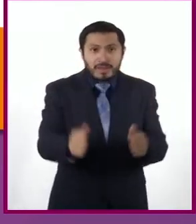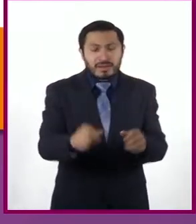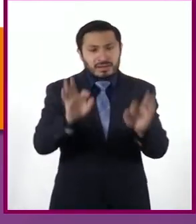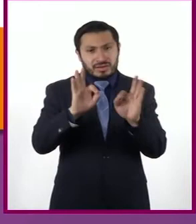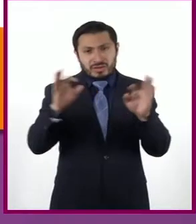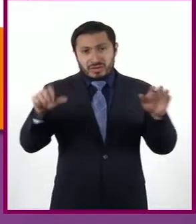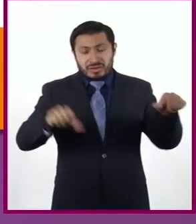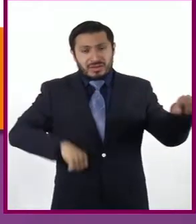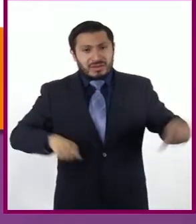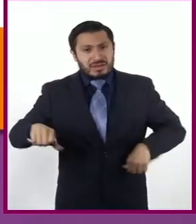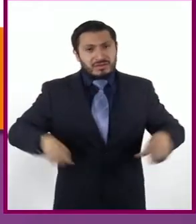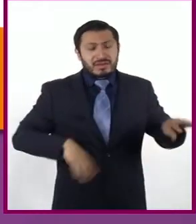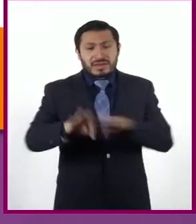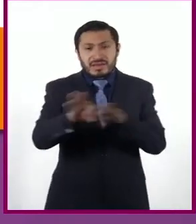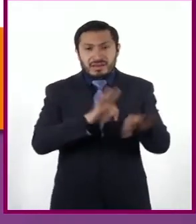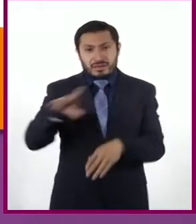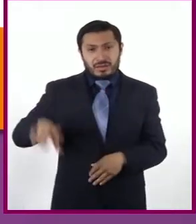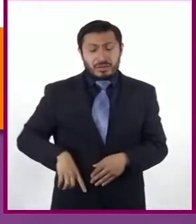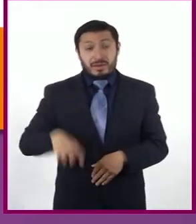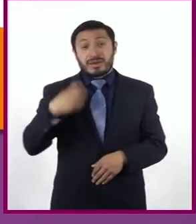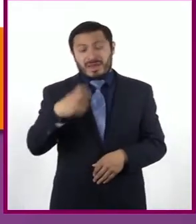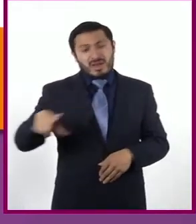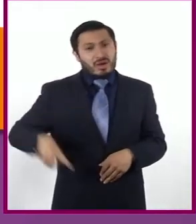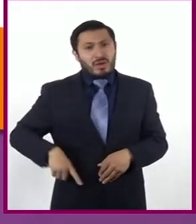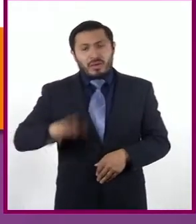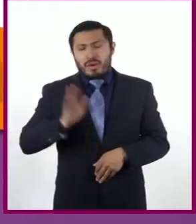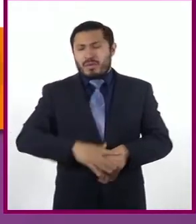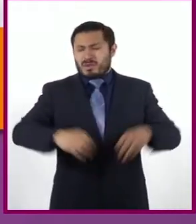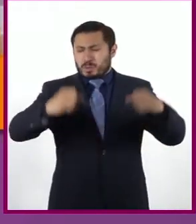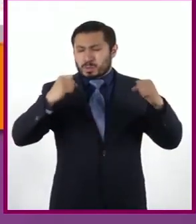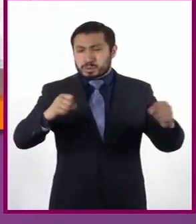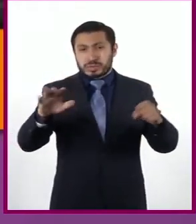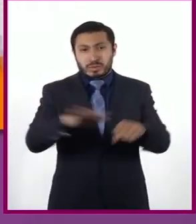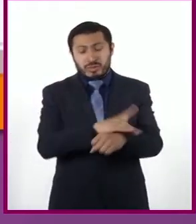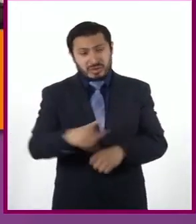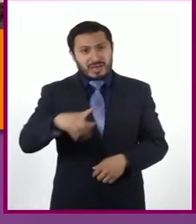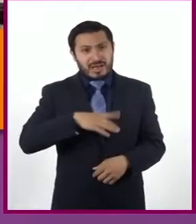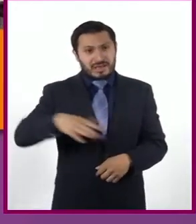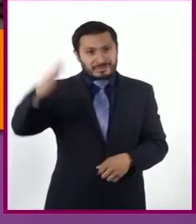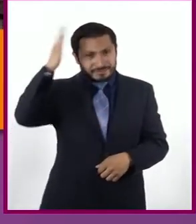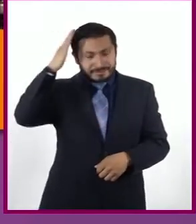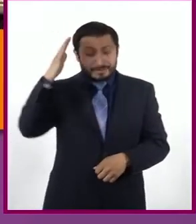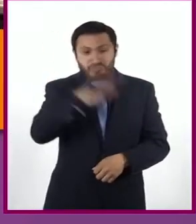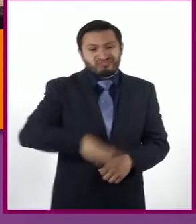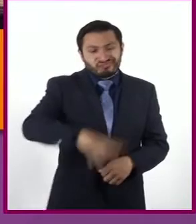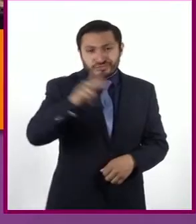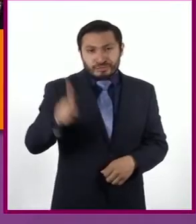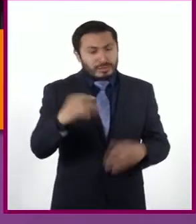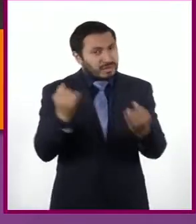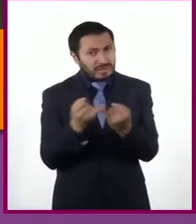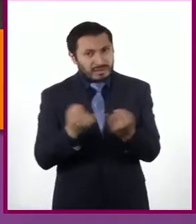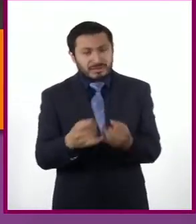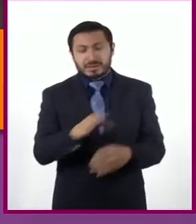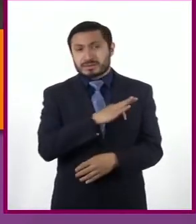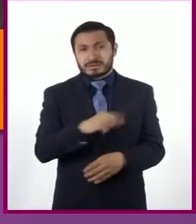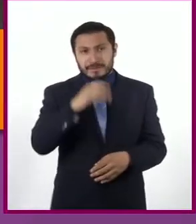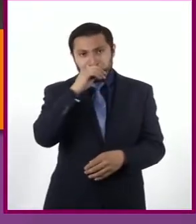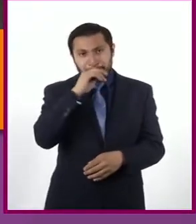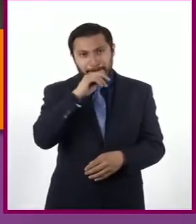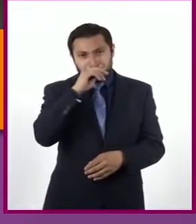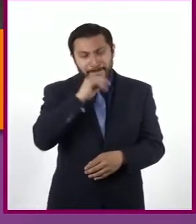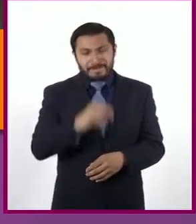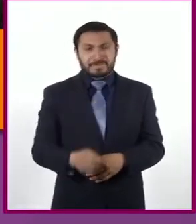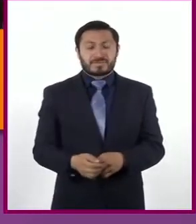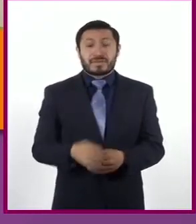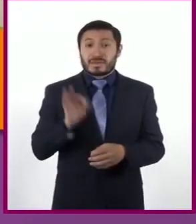Un gobierno es más fuerte porque está legitimado por los gobernados y puede actuar con firmeza porque cuenta con el respaldo